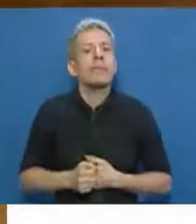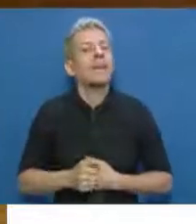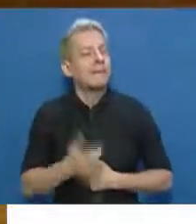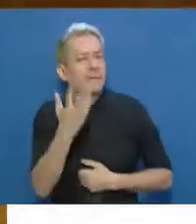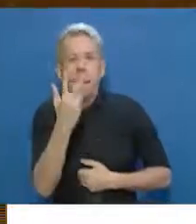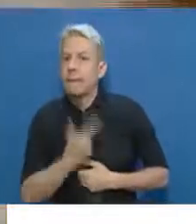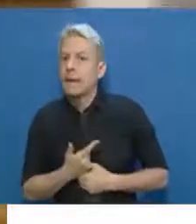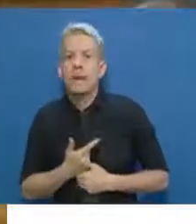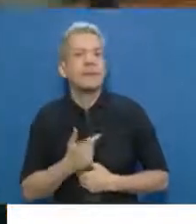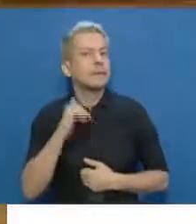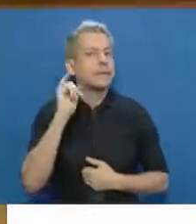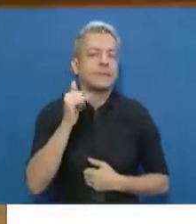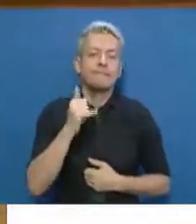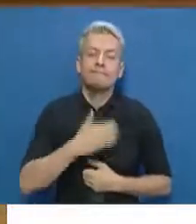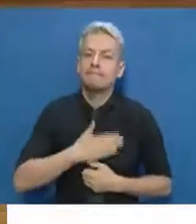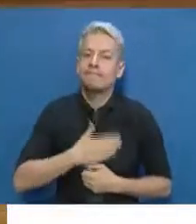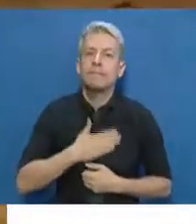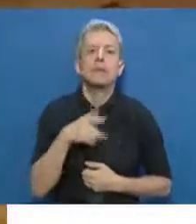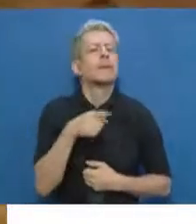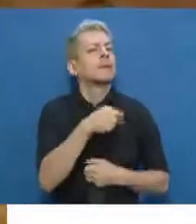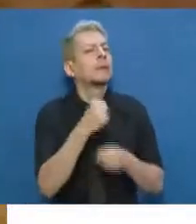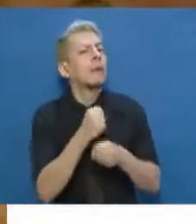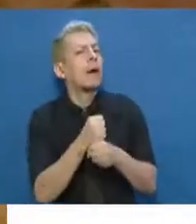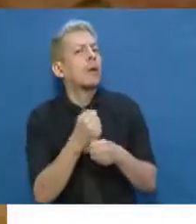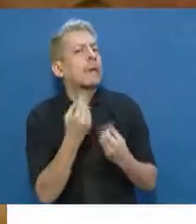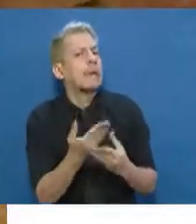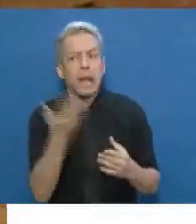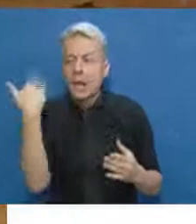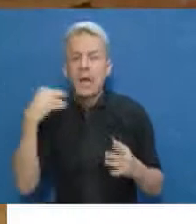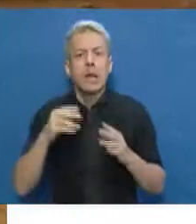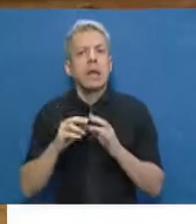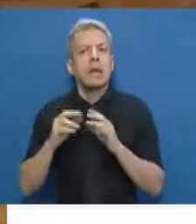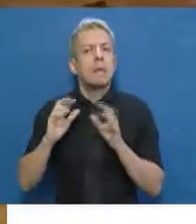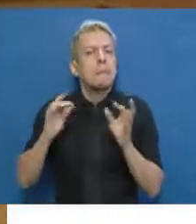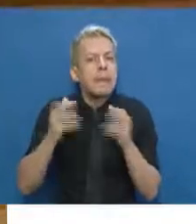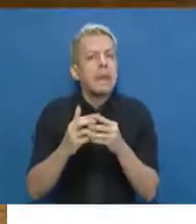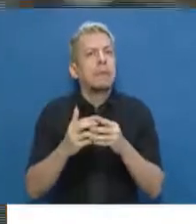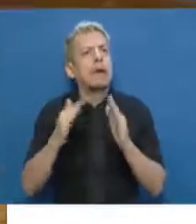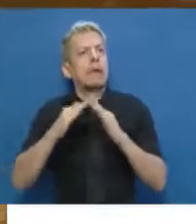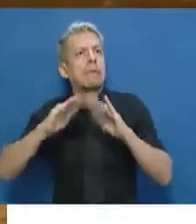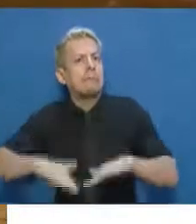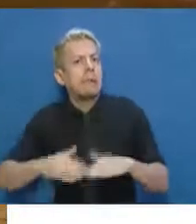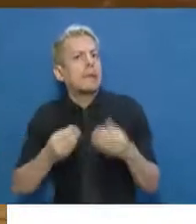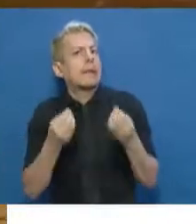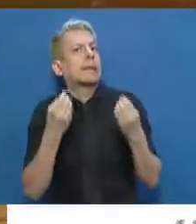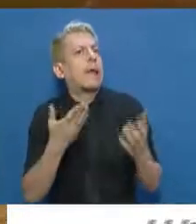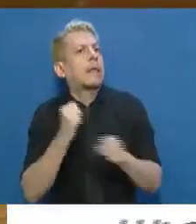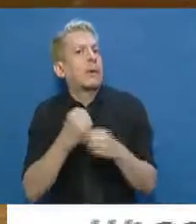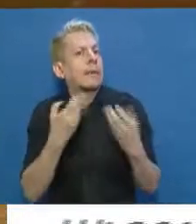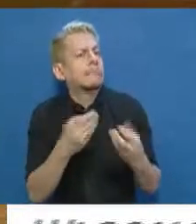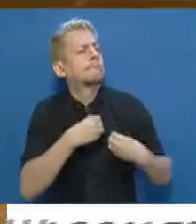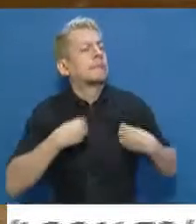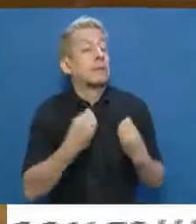más gratificante. ¿Cómo ha sido el trabajo en pandemia, en la virtualidad? ¿Cómo se ha sentido?